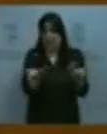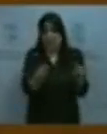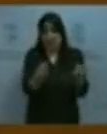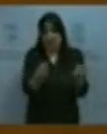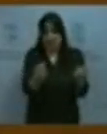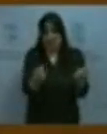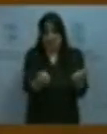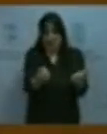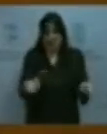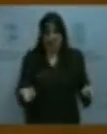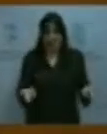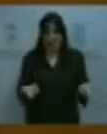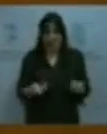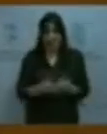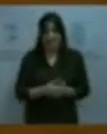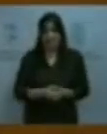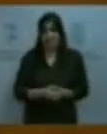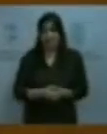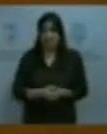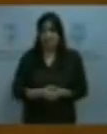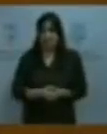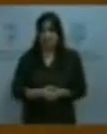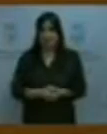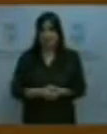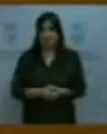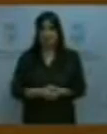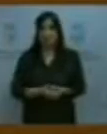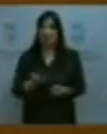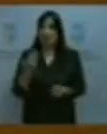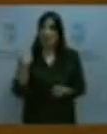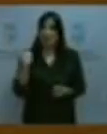Ha dicho todavía recientemente, en este año, hay que tener